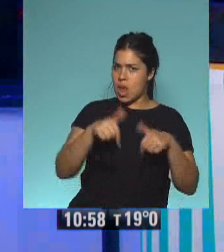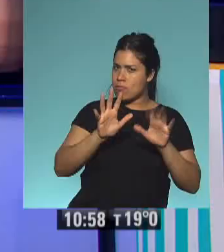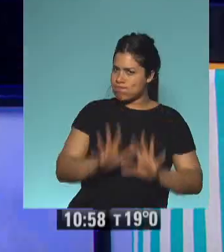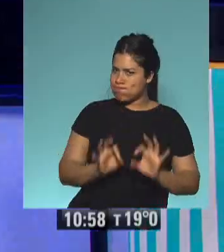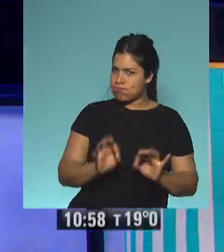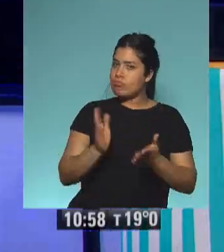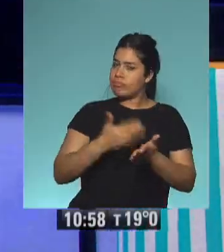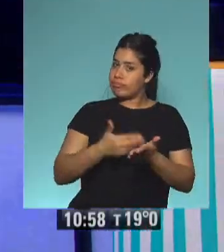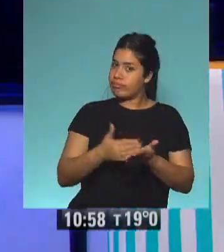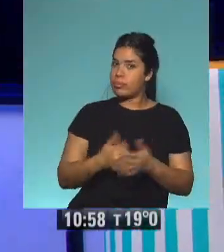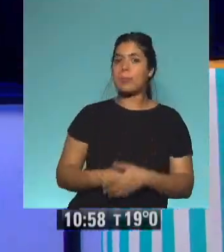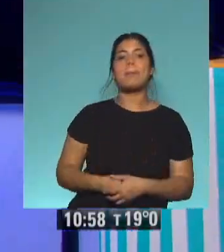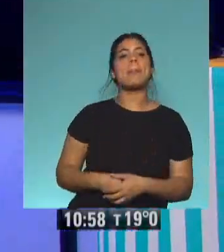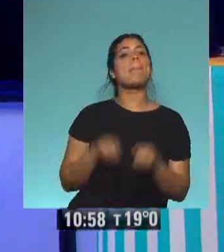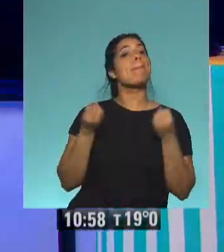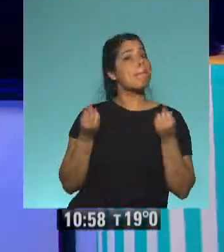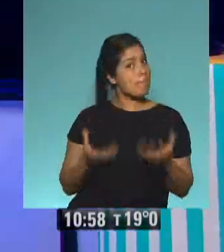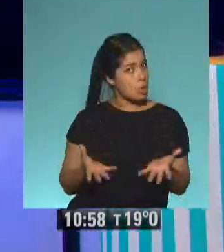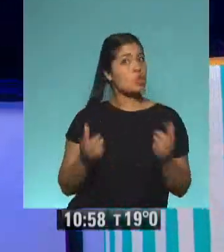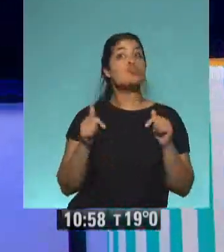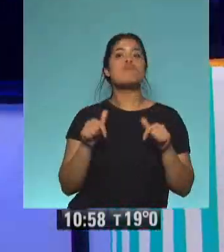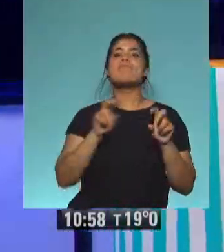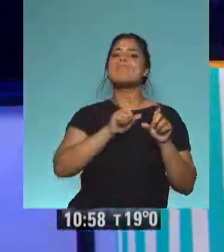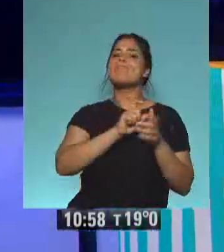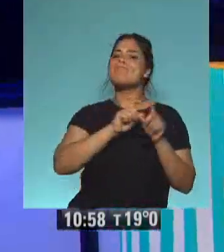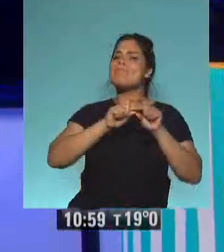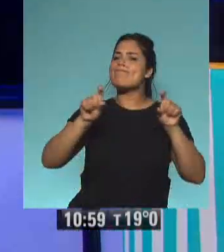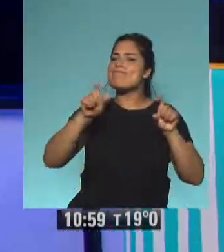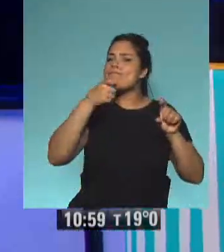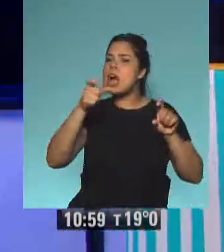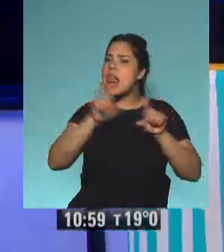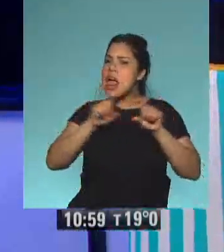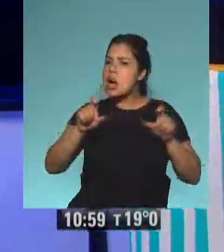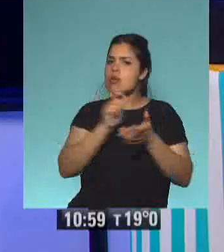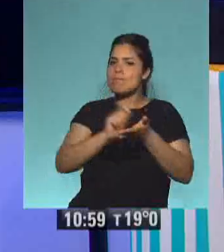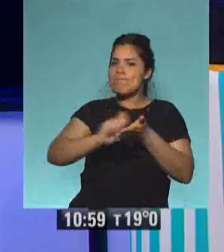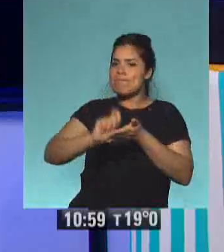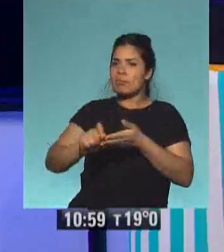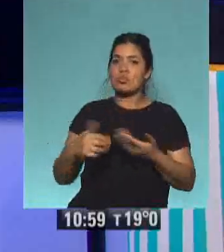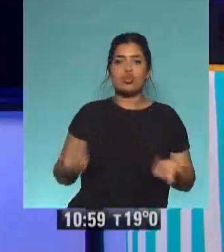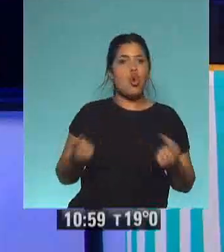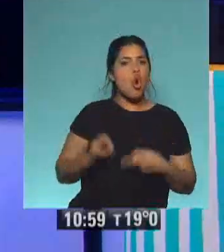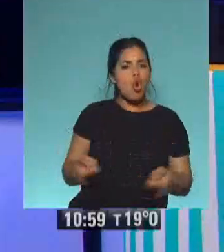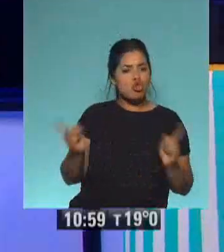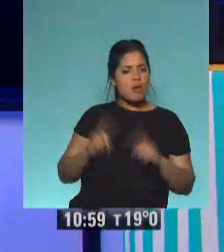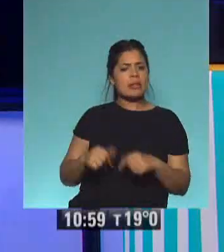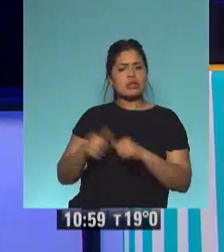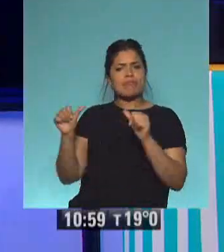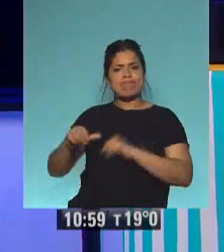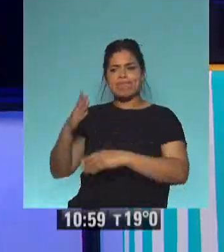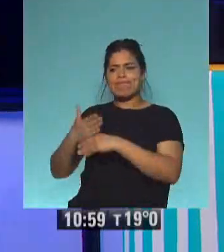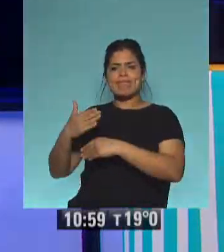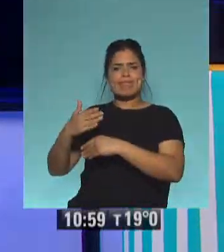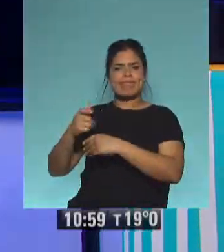todas. Palabras entonces de aire. Me quedé atrapado en el camarino otra vez. No sé qué pasa. Algo sucede. Así que vino Leonardo da Vinci.